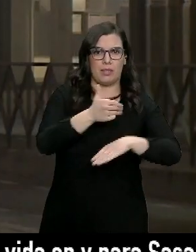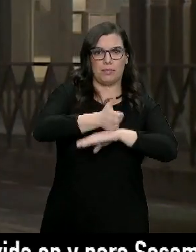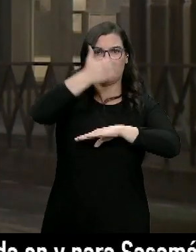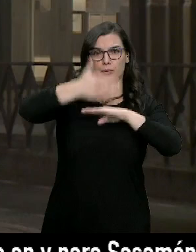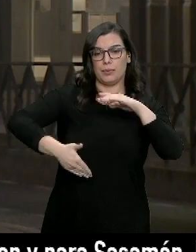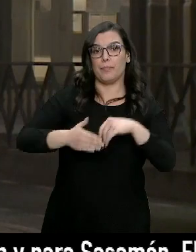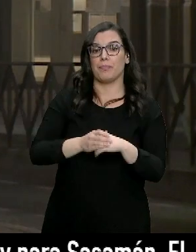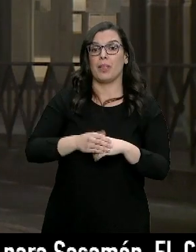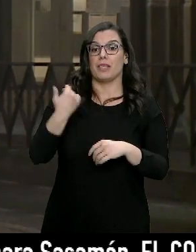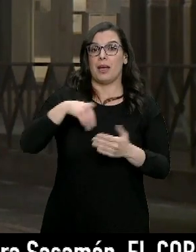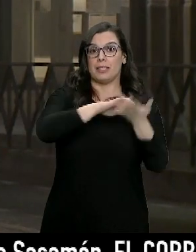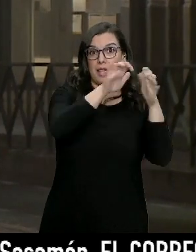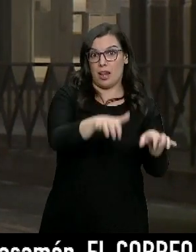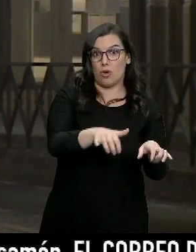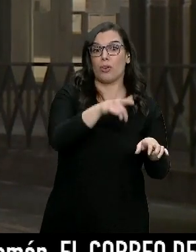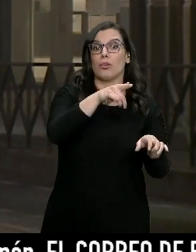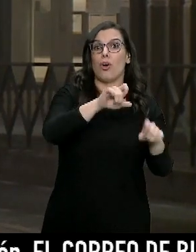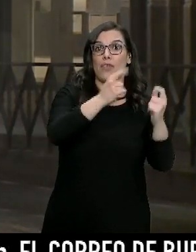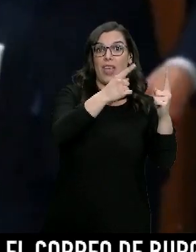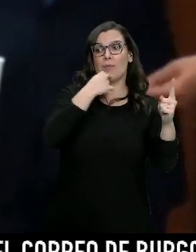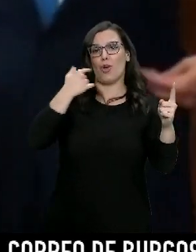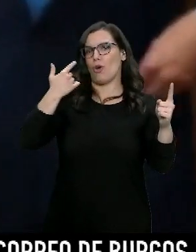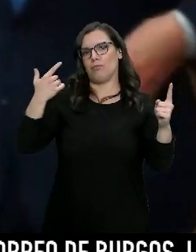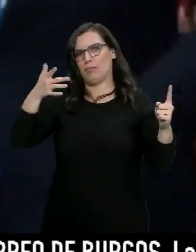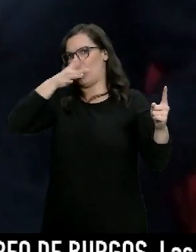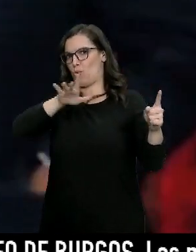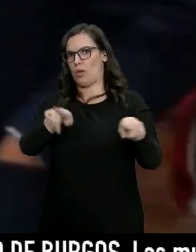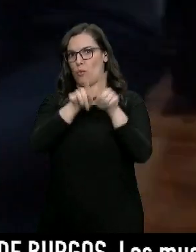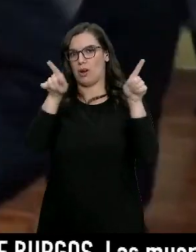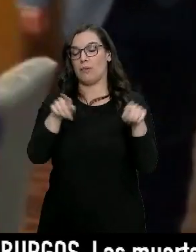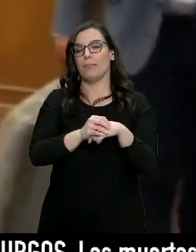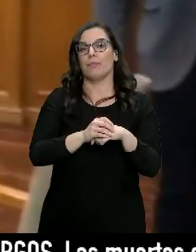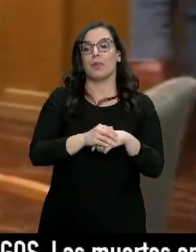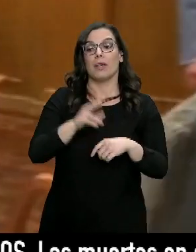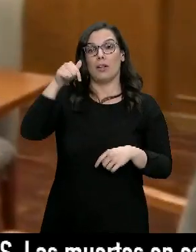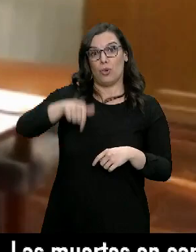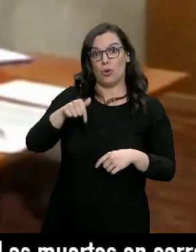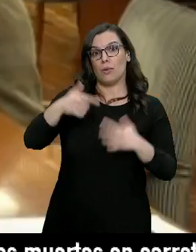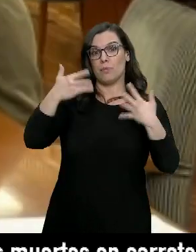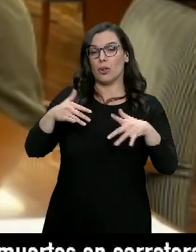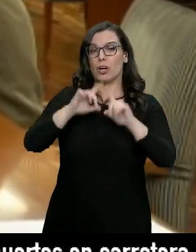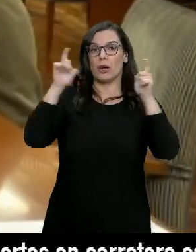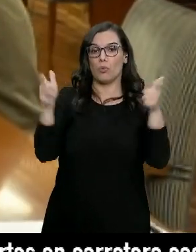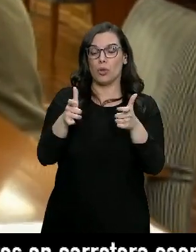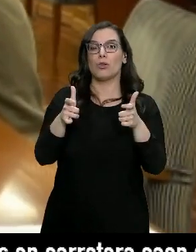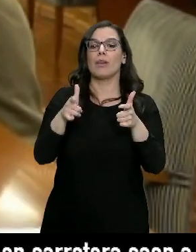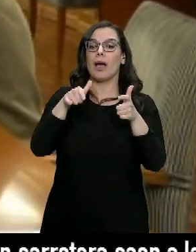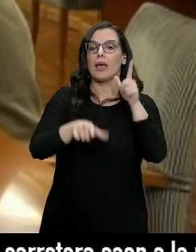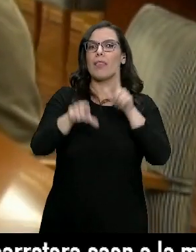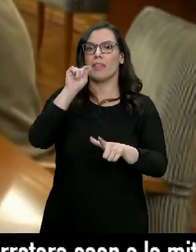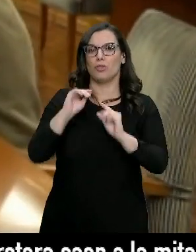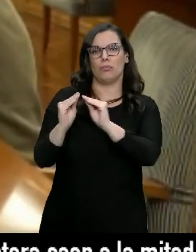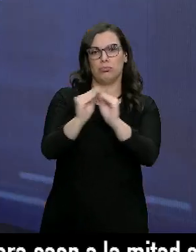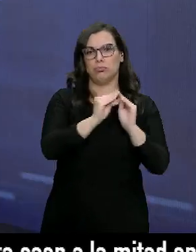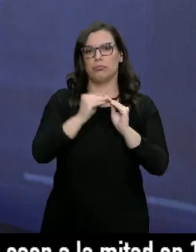implantarlo Castilla y León ha recurrido ante la justicia. Será aquí, en el Consejo Interterritorial de este miércoles, donde se tomará la decisión